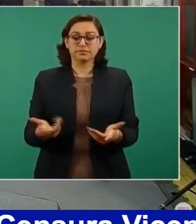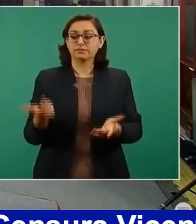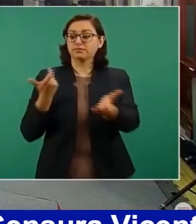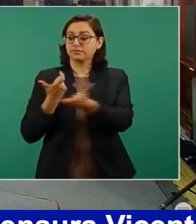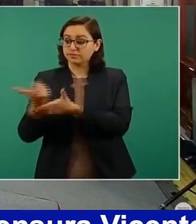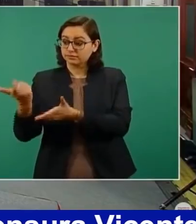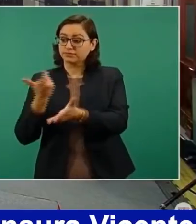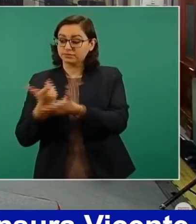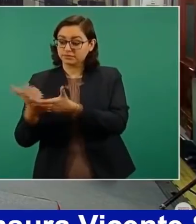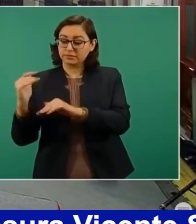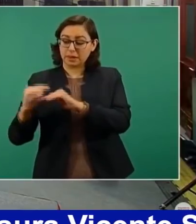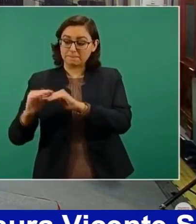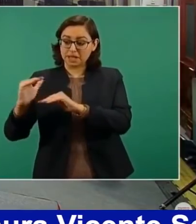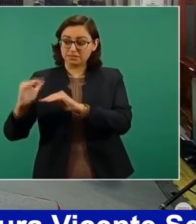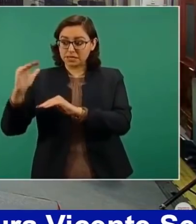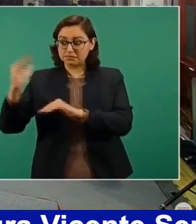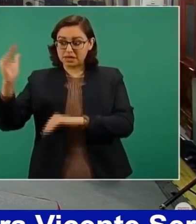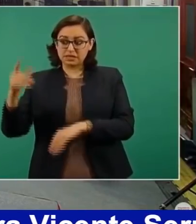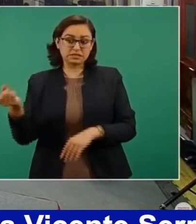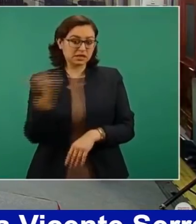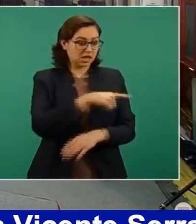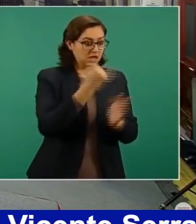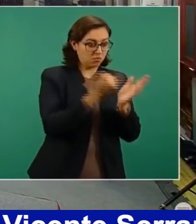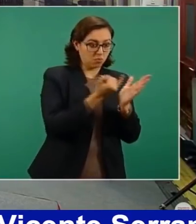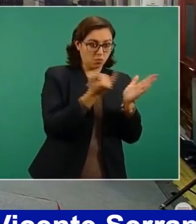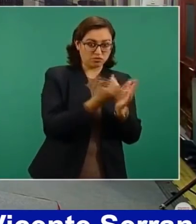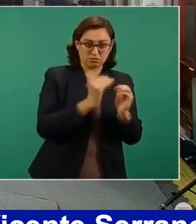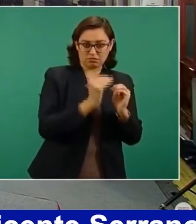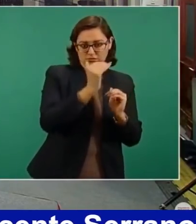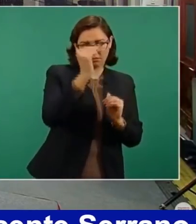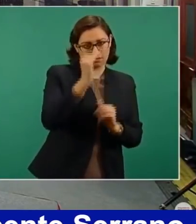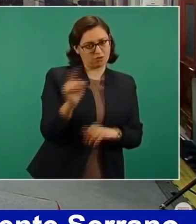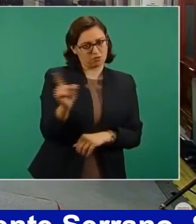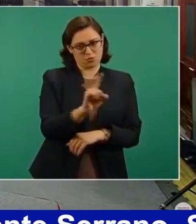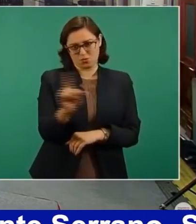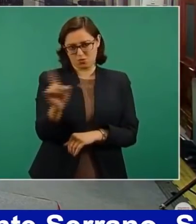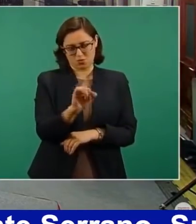sin inflación. A ver, ¿por qué no pones la